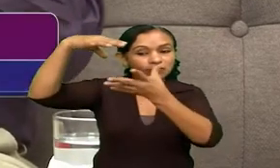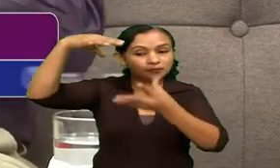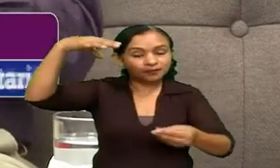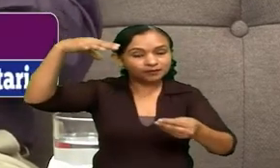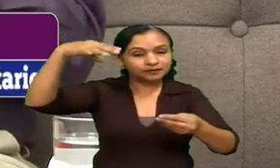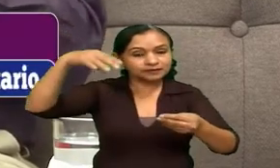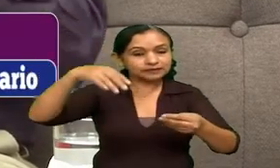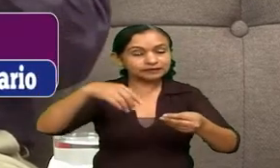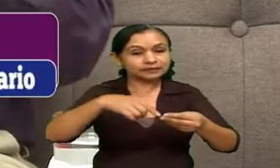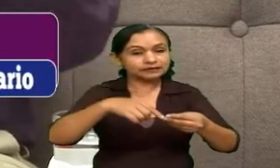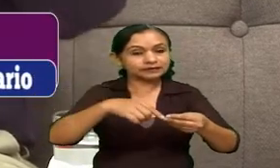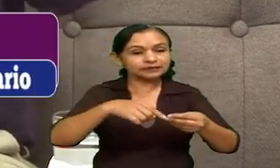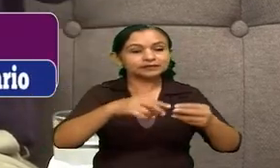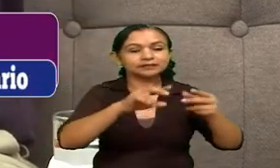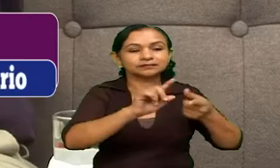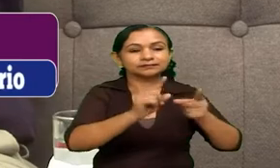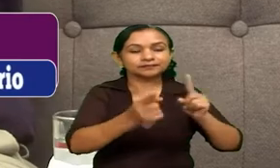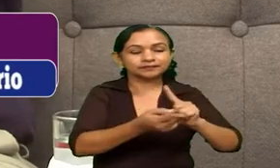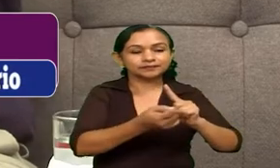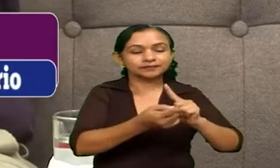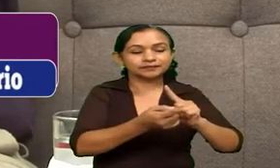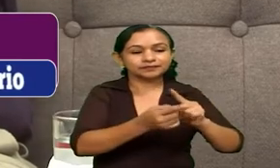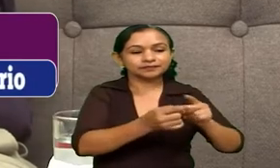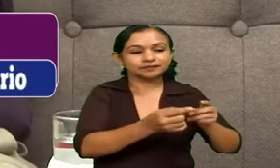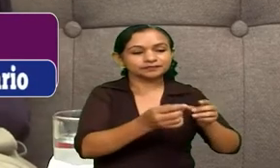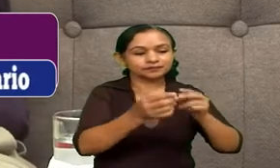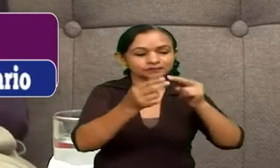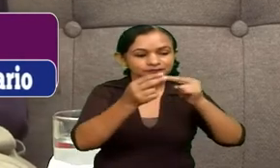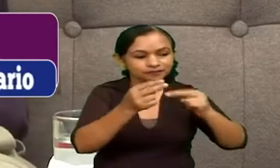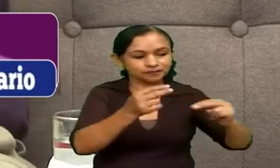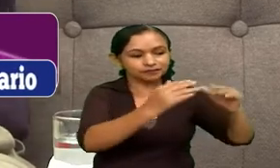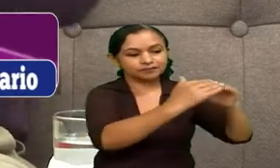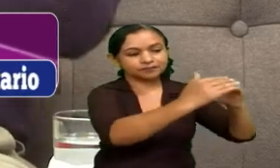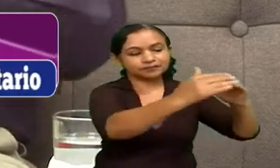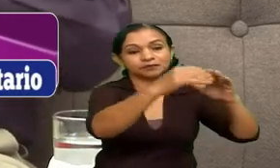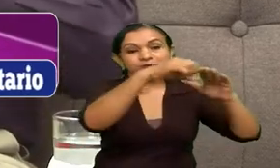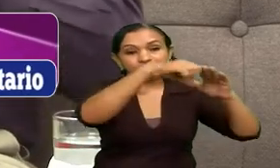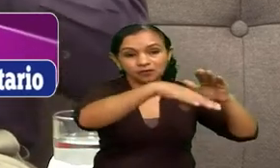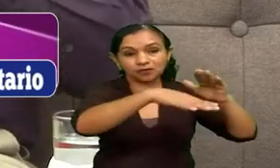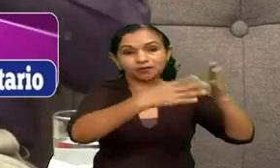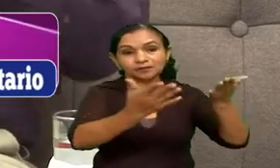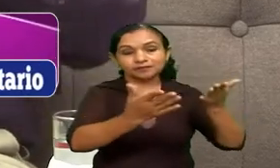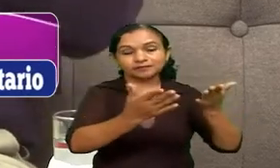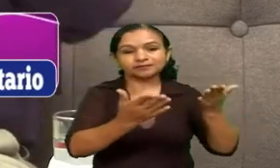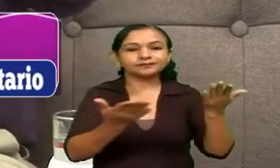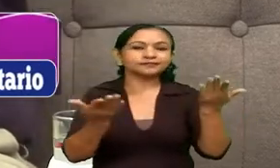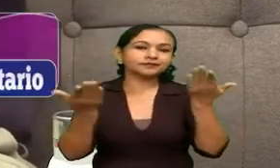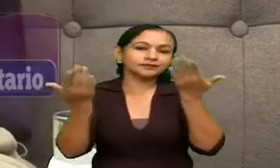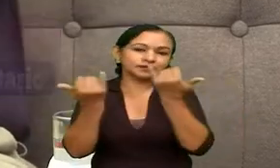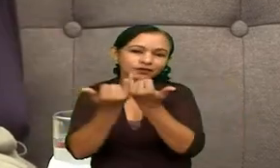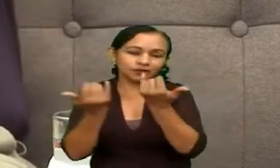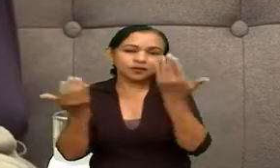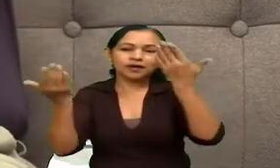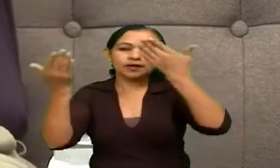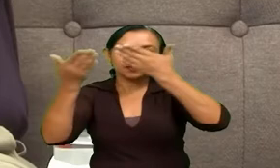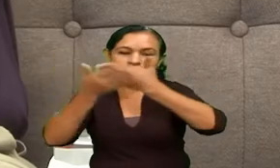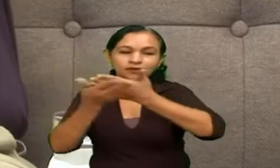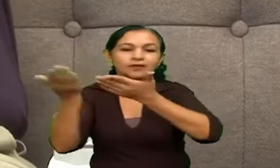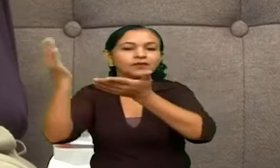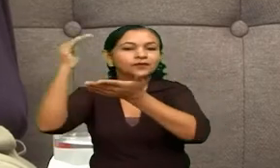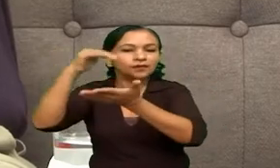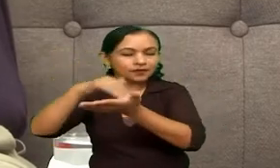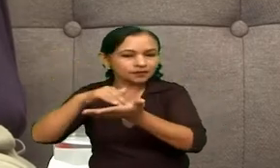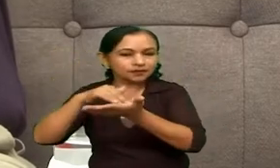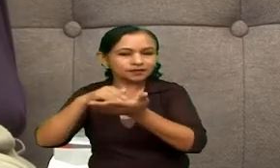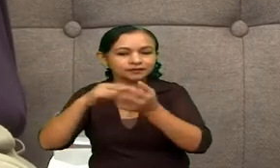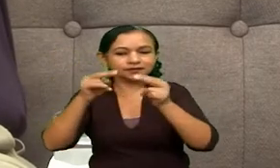a salir, ¿no? Entonces ya los paneles empiezan a entregar la energía a la población. Cuando ya se empieza a ocultar, empieza también a bajar